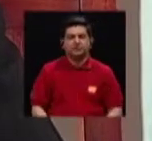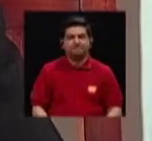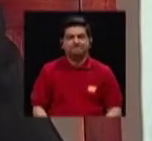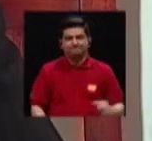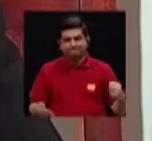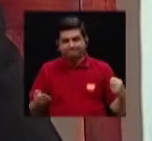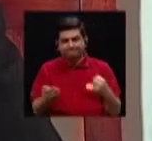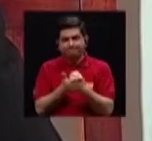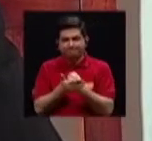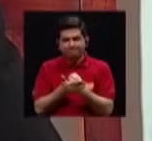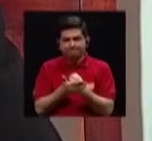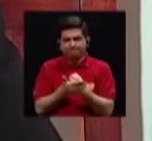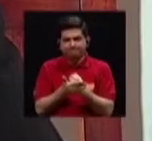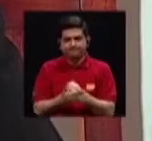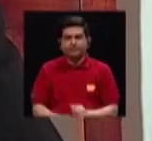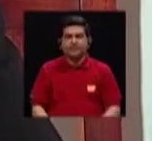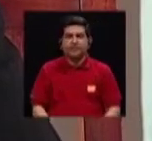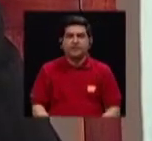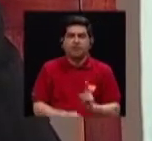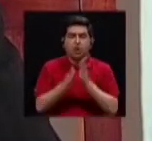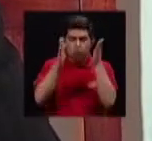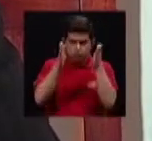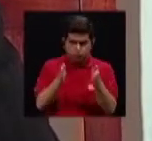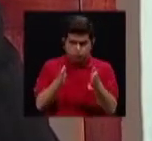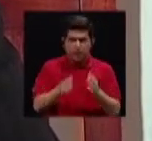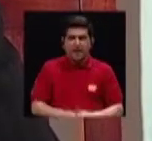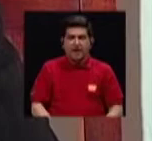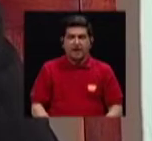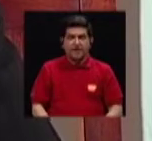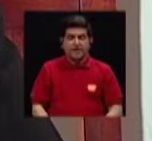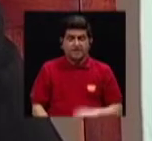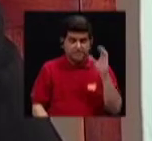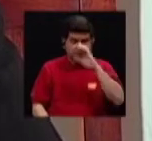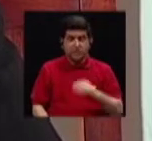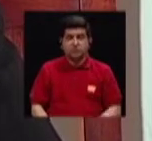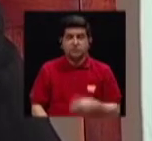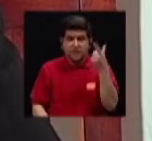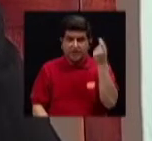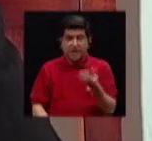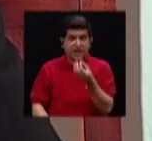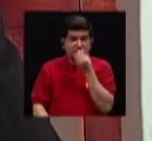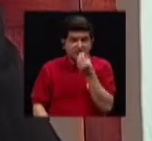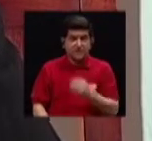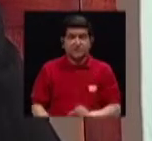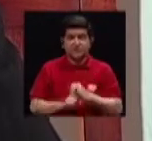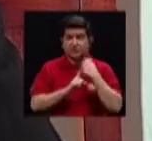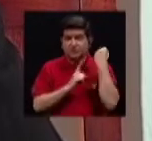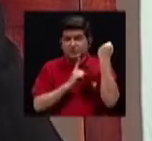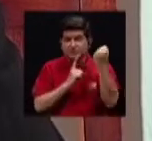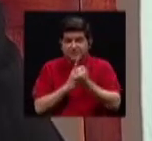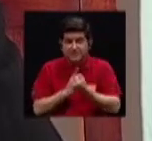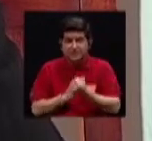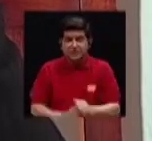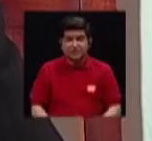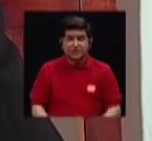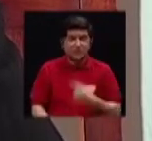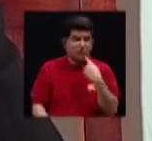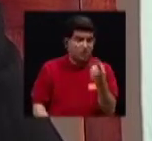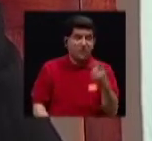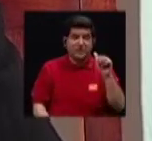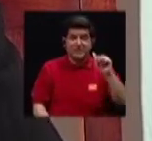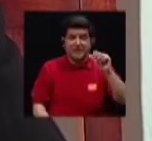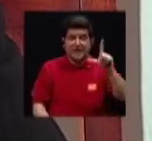Lamentablemente, las usuarias, las acreedoras alimentarias, sus familias, viven situaciones, como dice efectivamente doña Anabel,